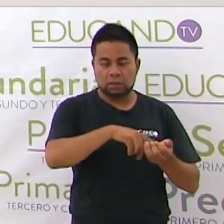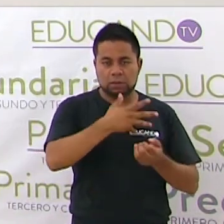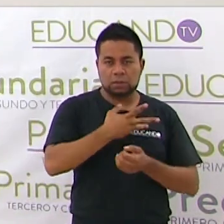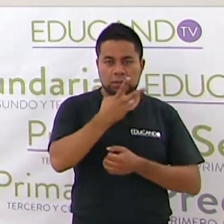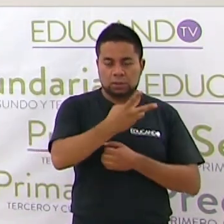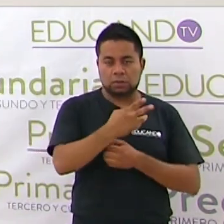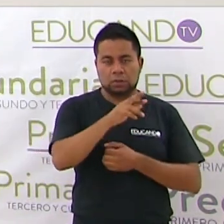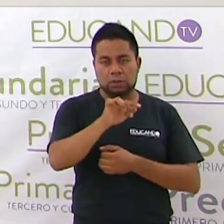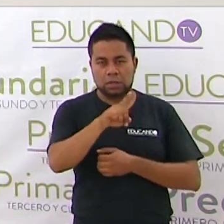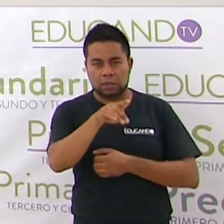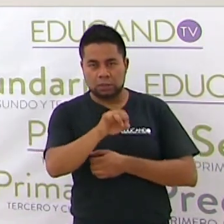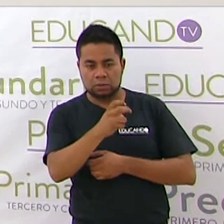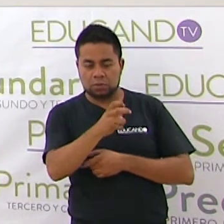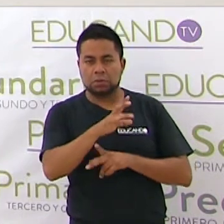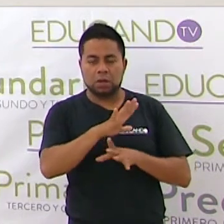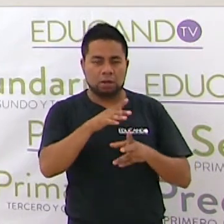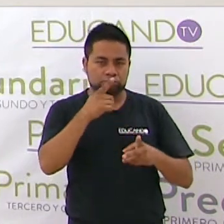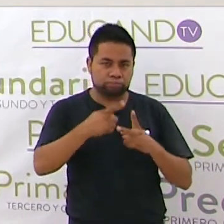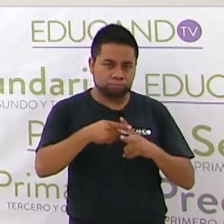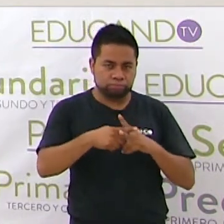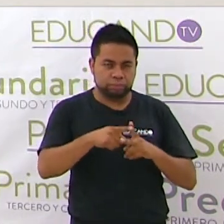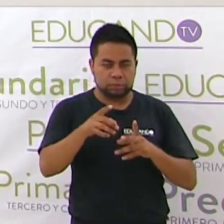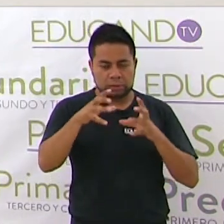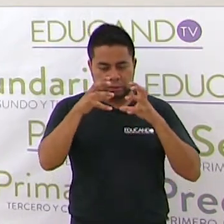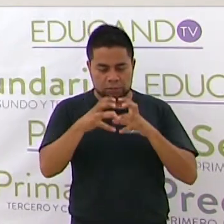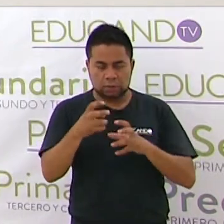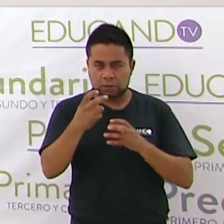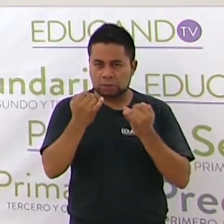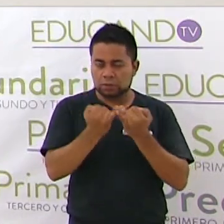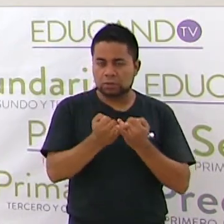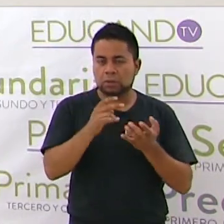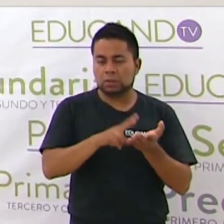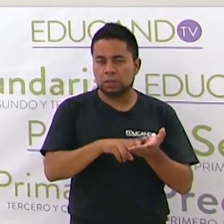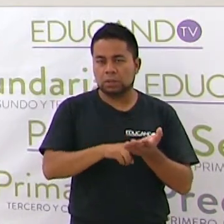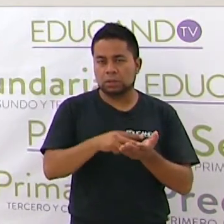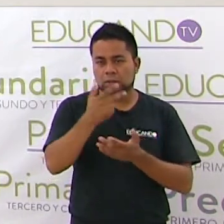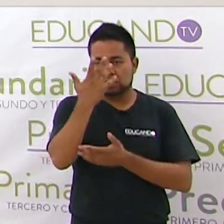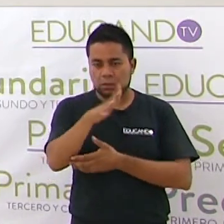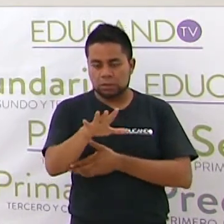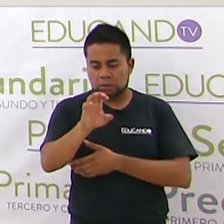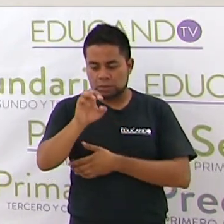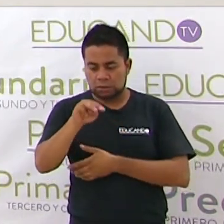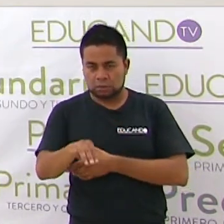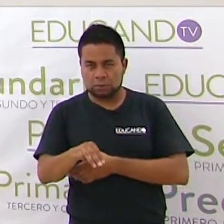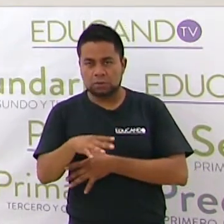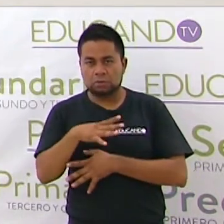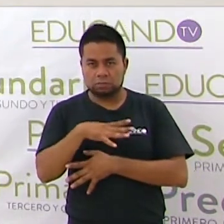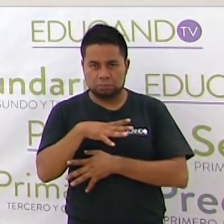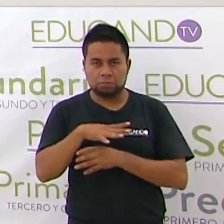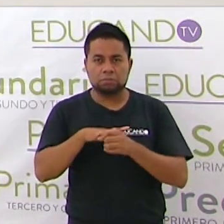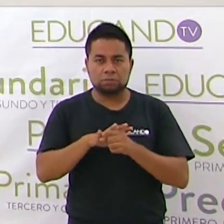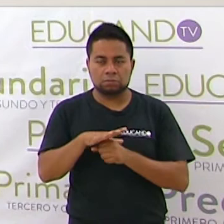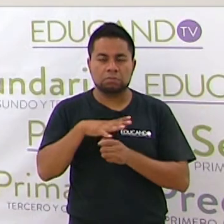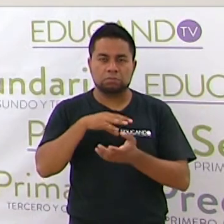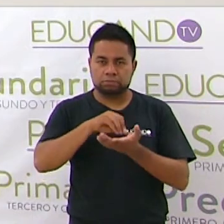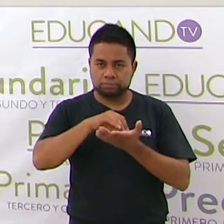radio de esta esfera y que es igual a 10 centímetros. Ahí lo tengo. Ya tengo estos